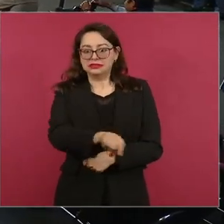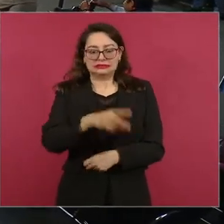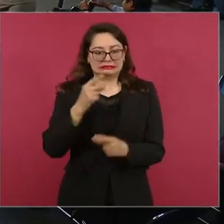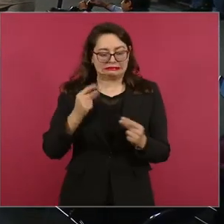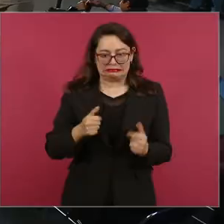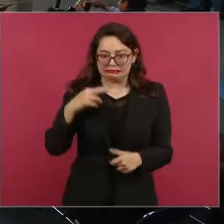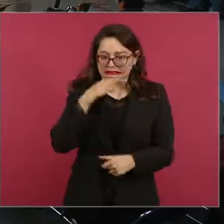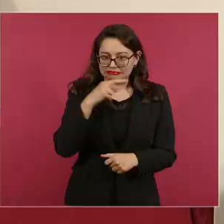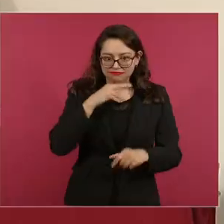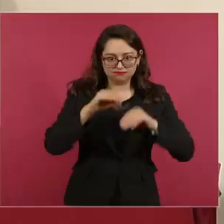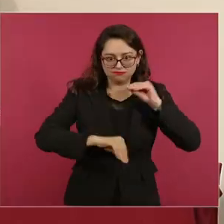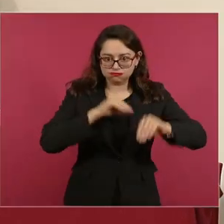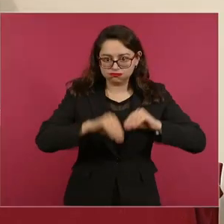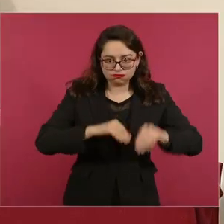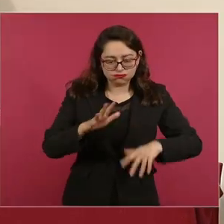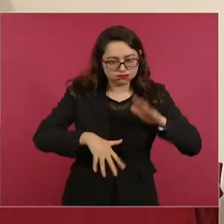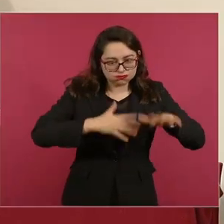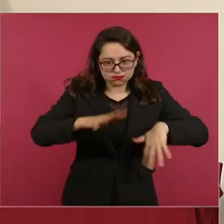Pero hacen cosas